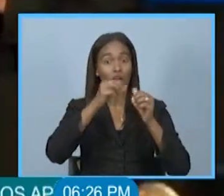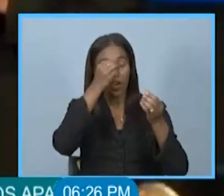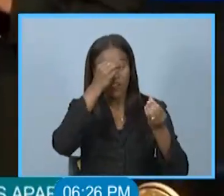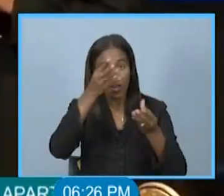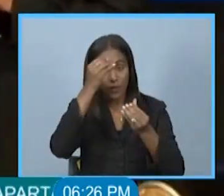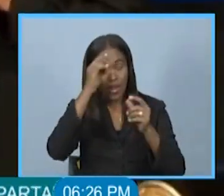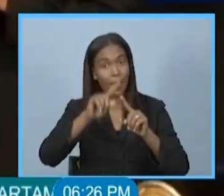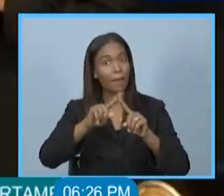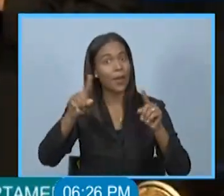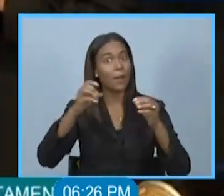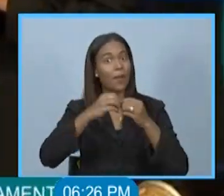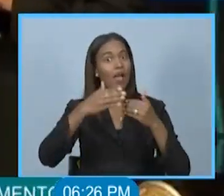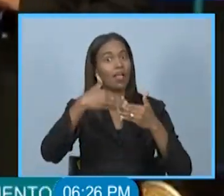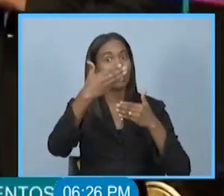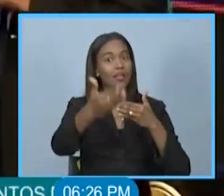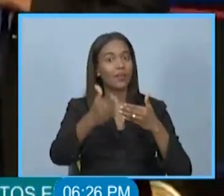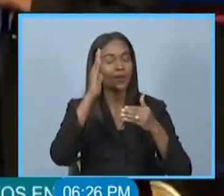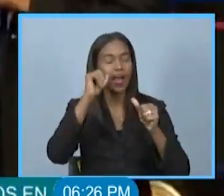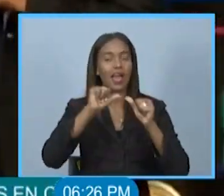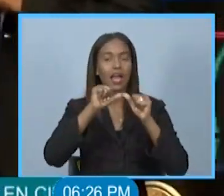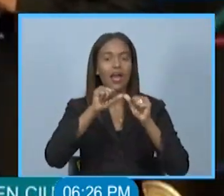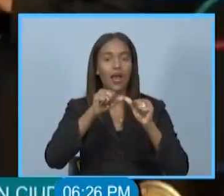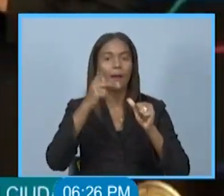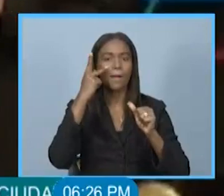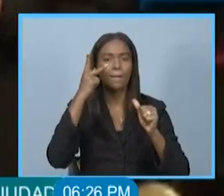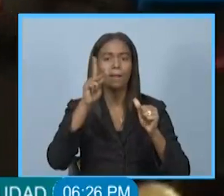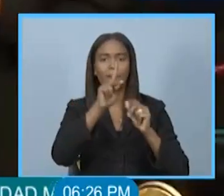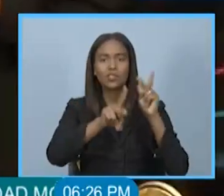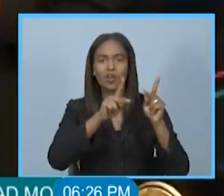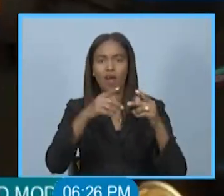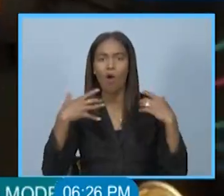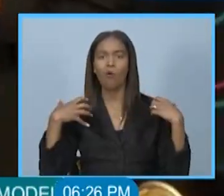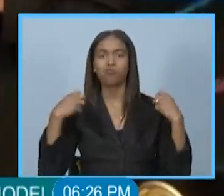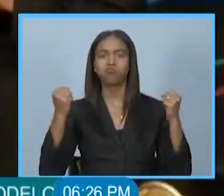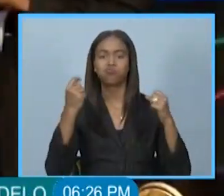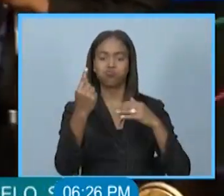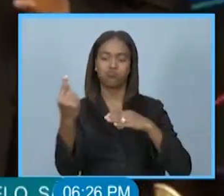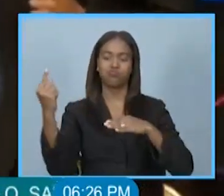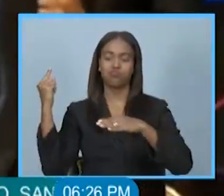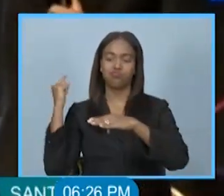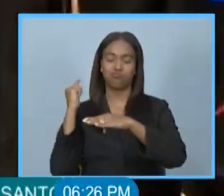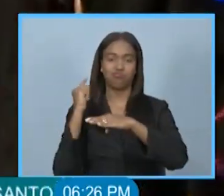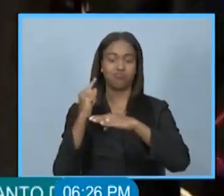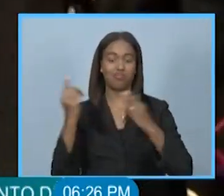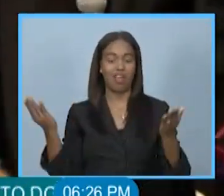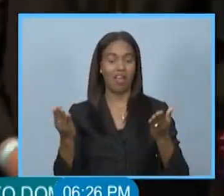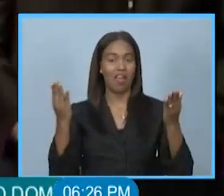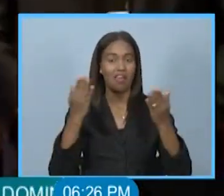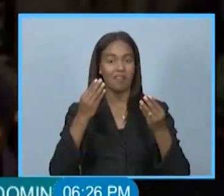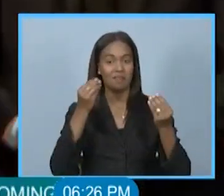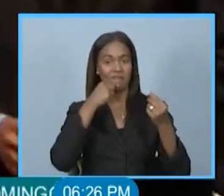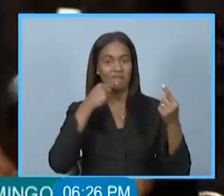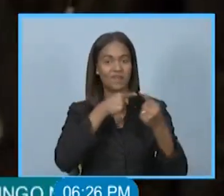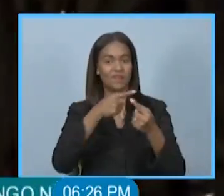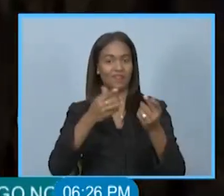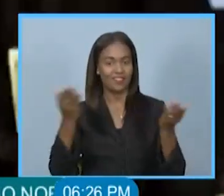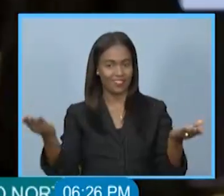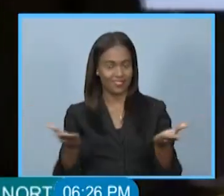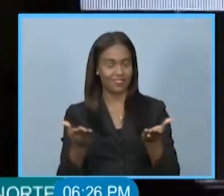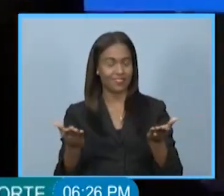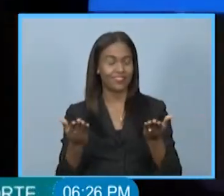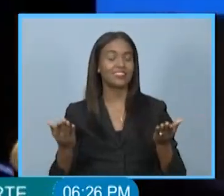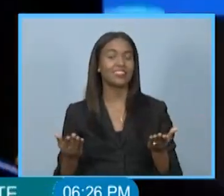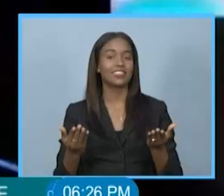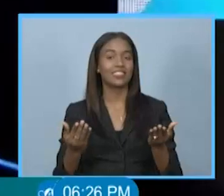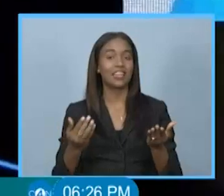espero más adelante voy a seguir viendo valientes que se atrevan a leer el telepronte en vivo y esta emisión estelar de Central de